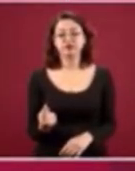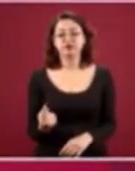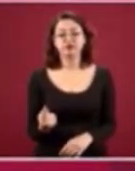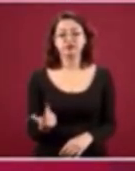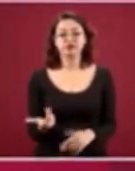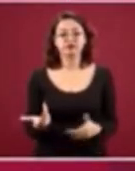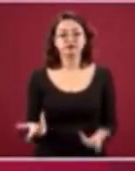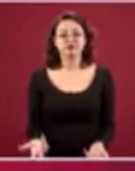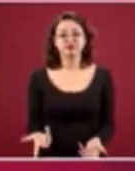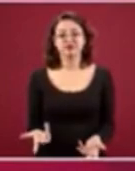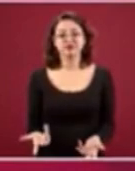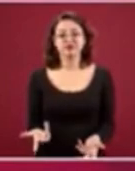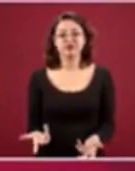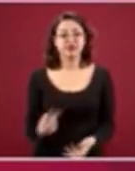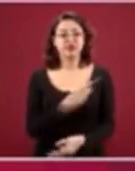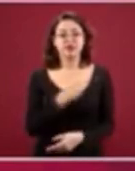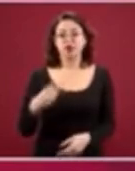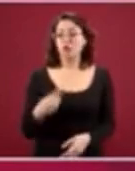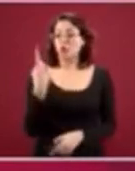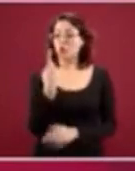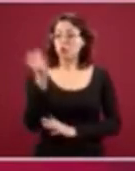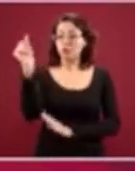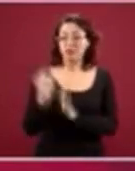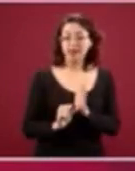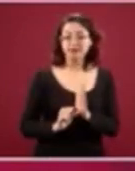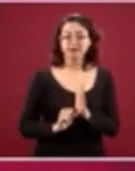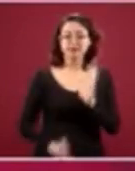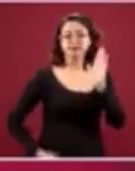como 100 al mes.